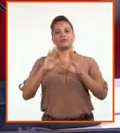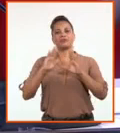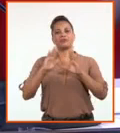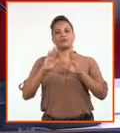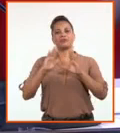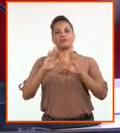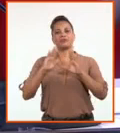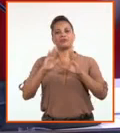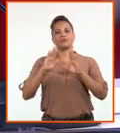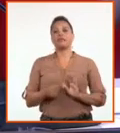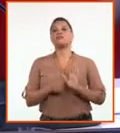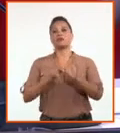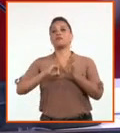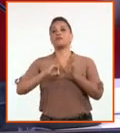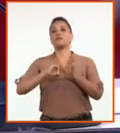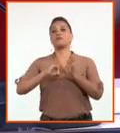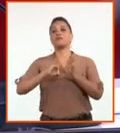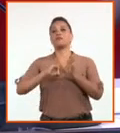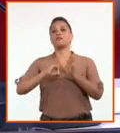ha estado ser el proyecto más justo